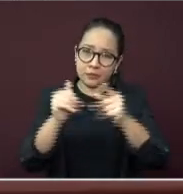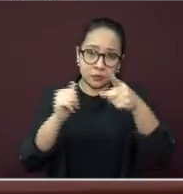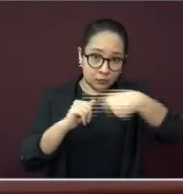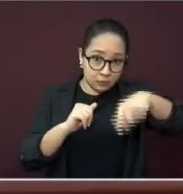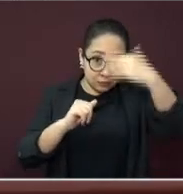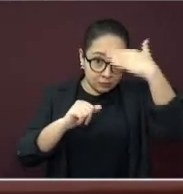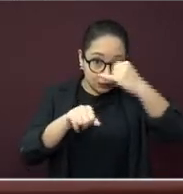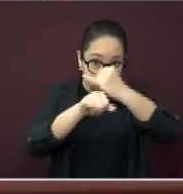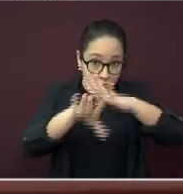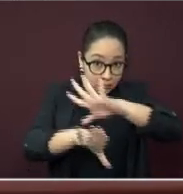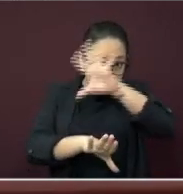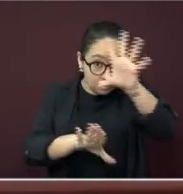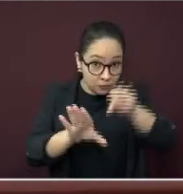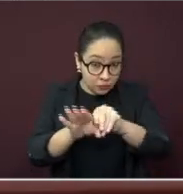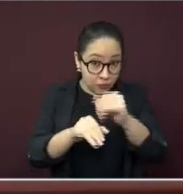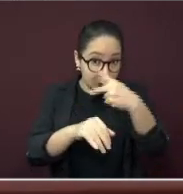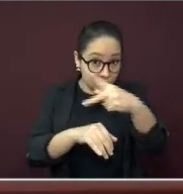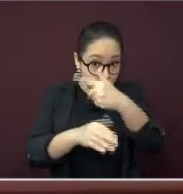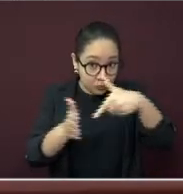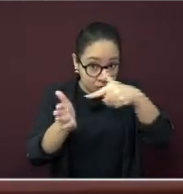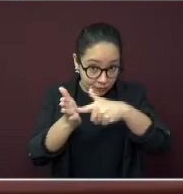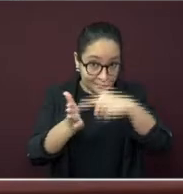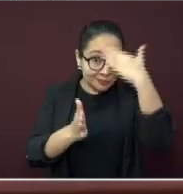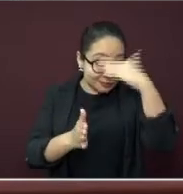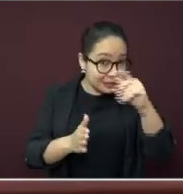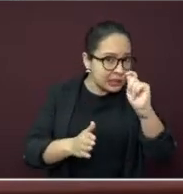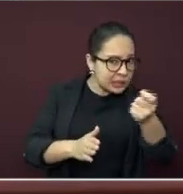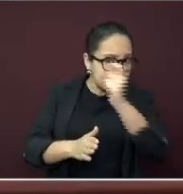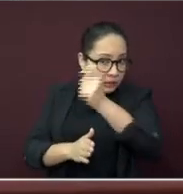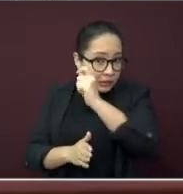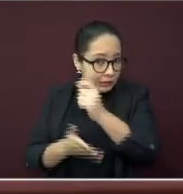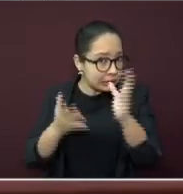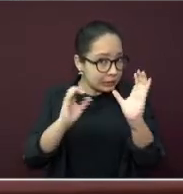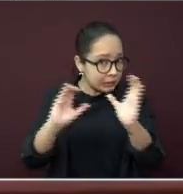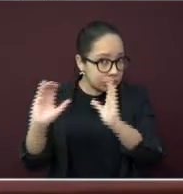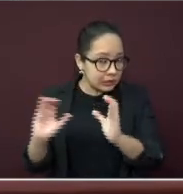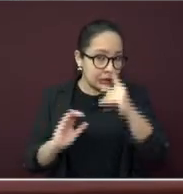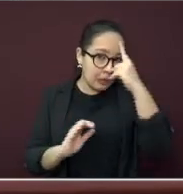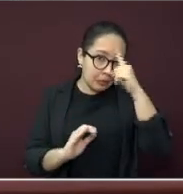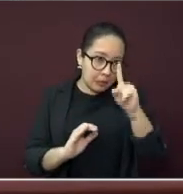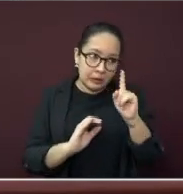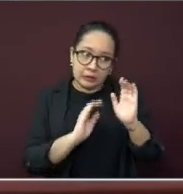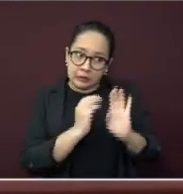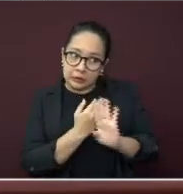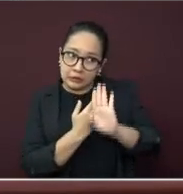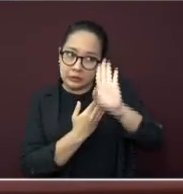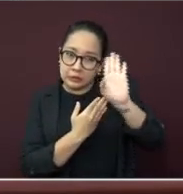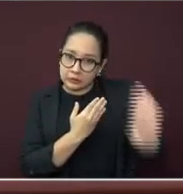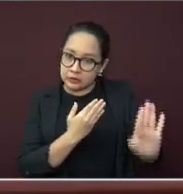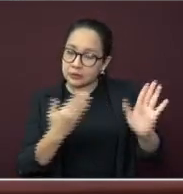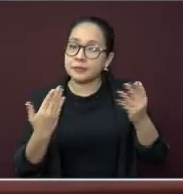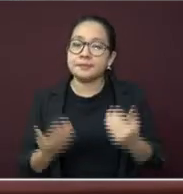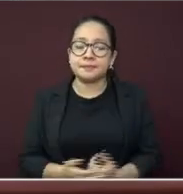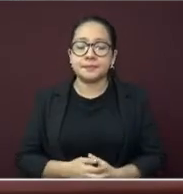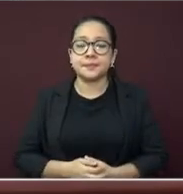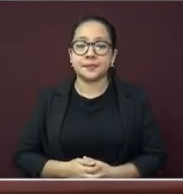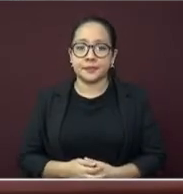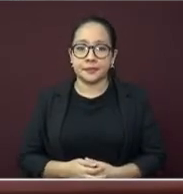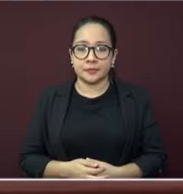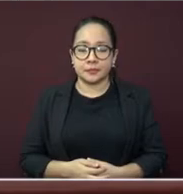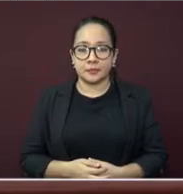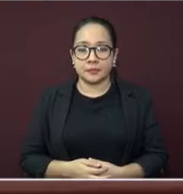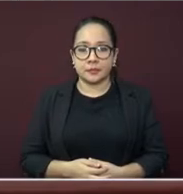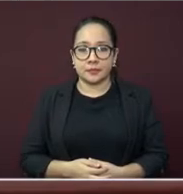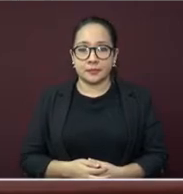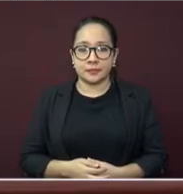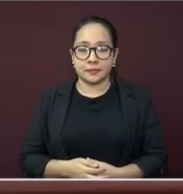casos positivos a kobe 19 en los lugares donde viven para que tomen las medidas de precaución y no se expongan a